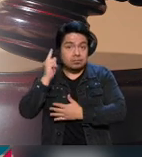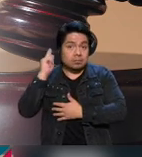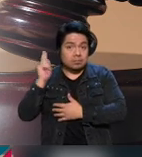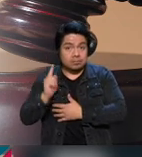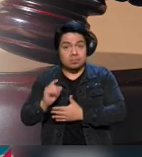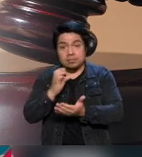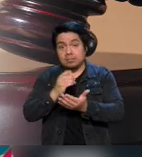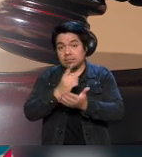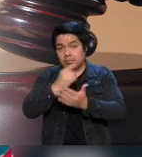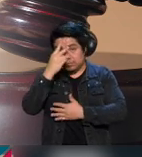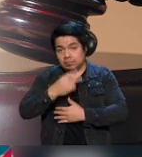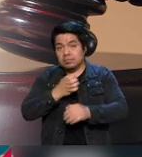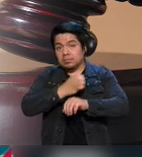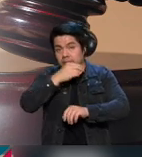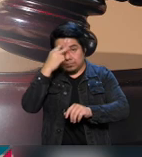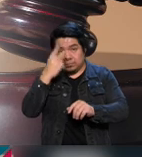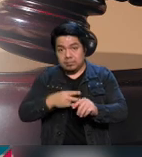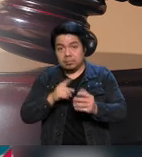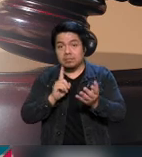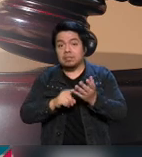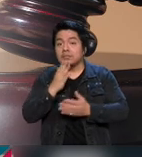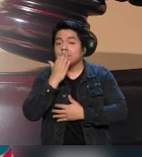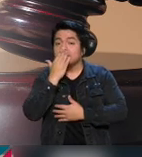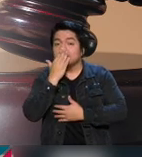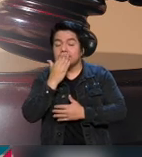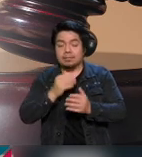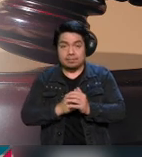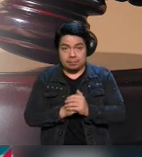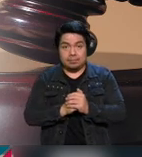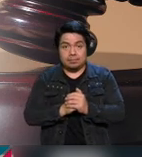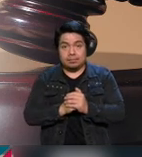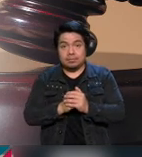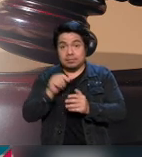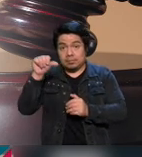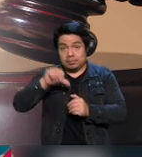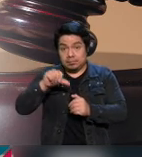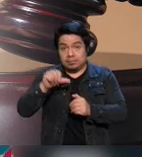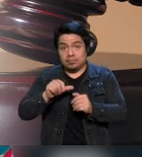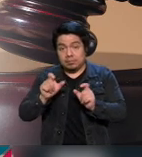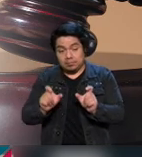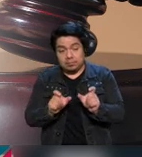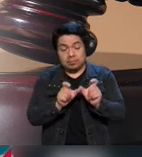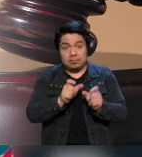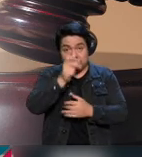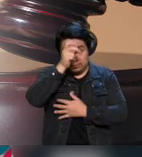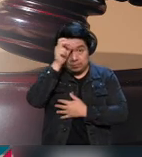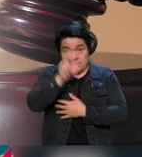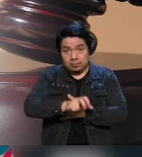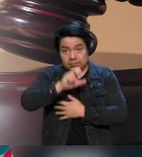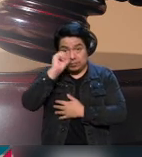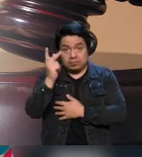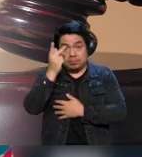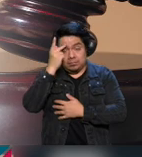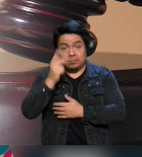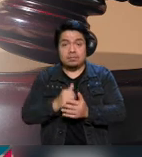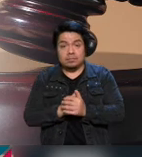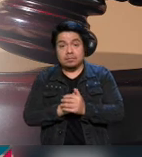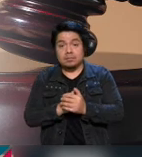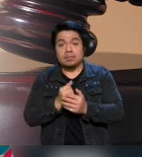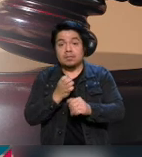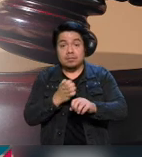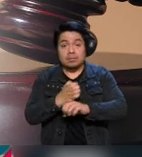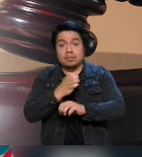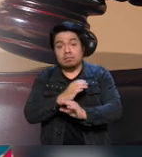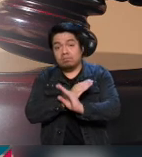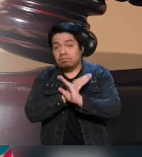de México, Estado de México y también Sonora. Mientras que este día se agregaron Hidalgo y San Luis Potosí. Los estados en los que